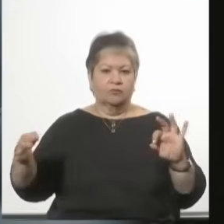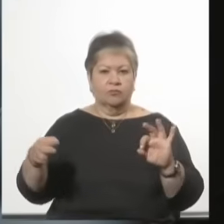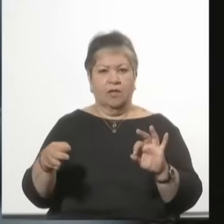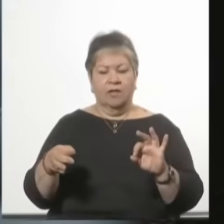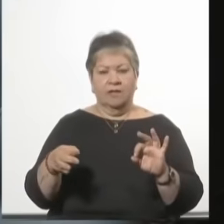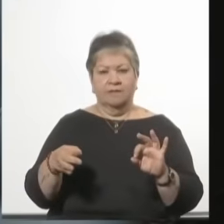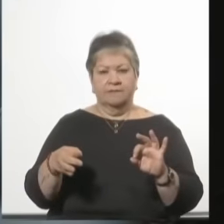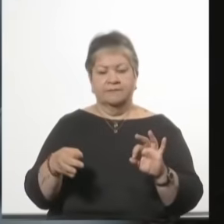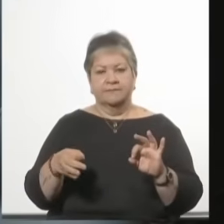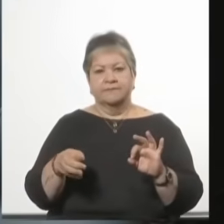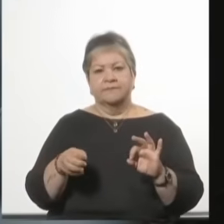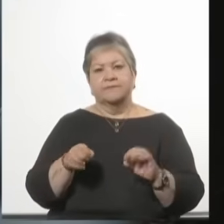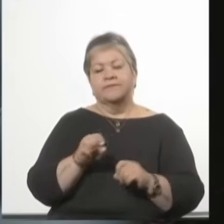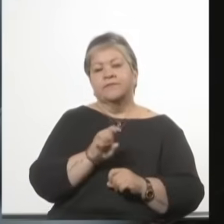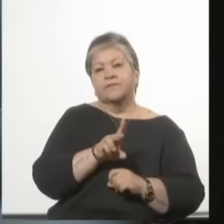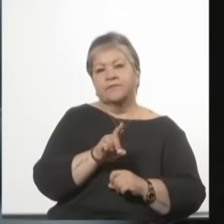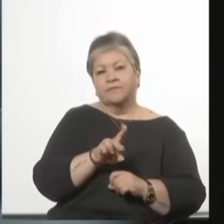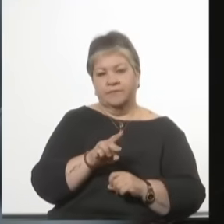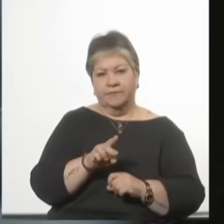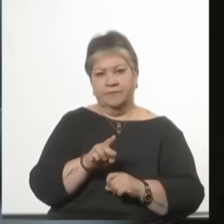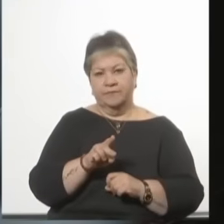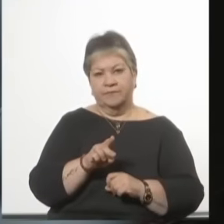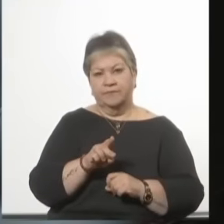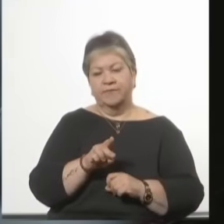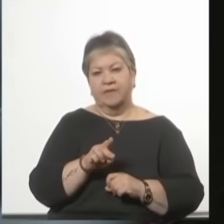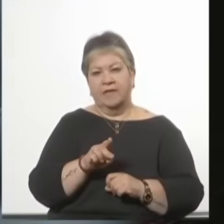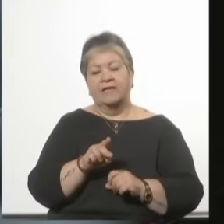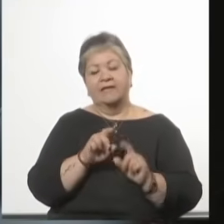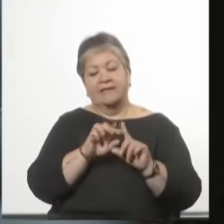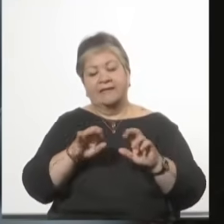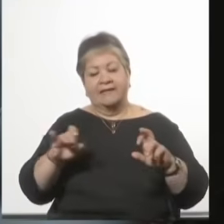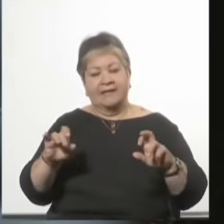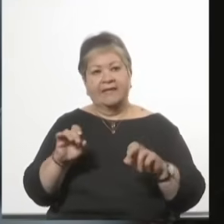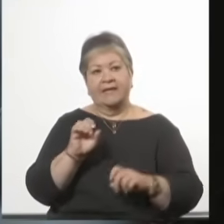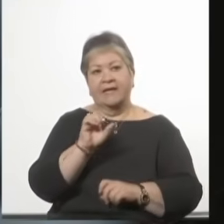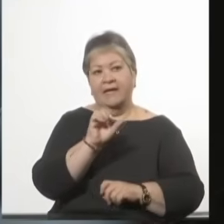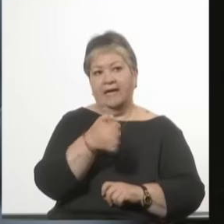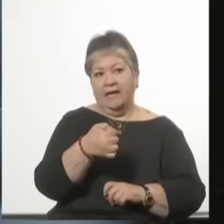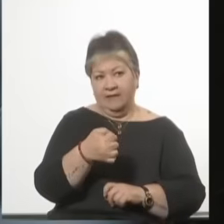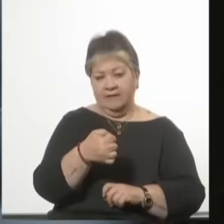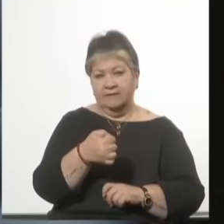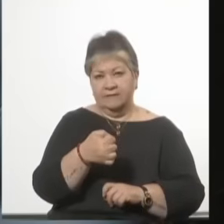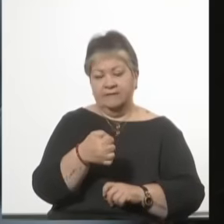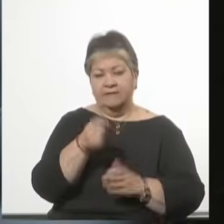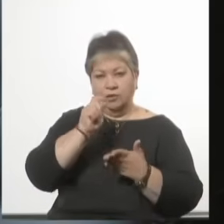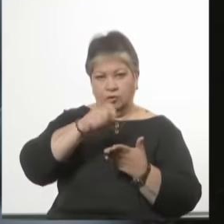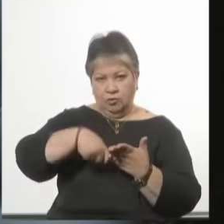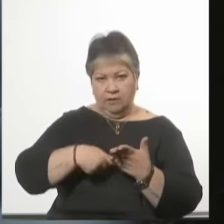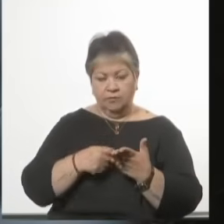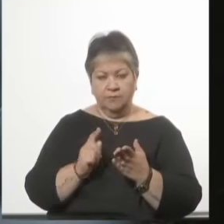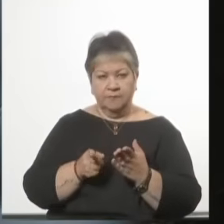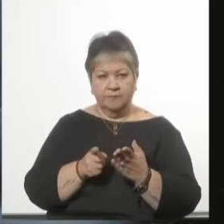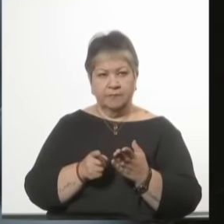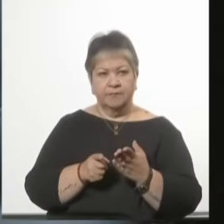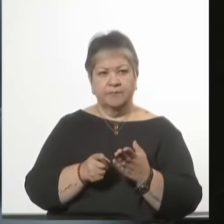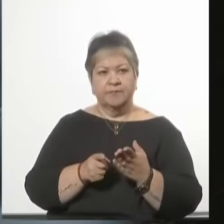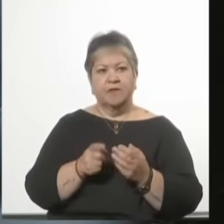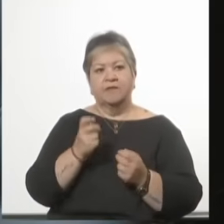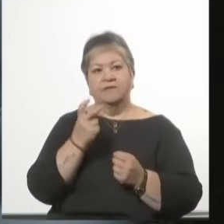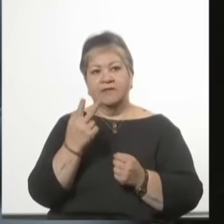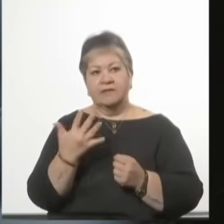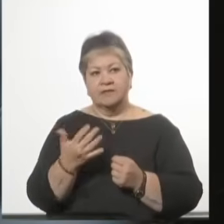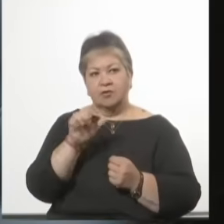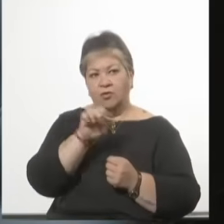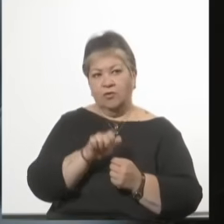12ª, literal A del contrato. Huelgan los comentarios, señora presidenta. Con fecha 25